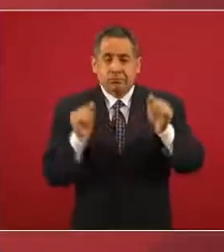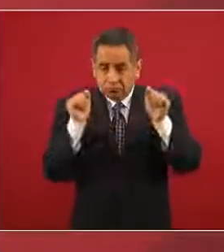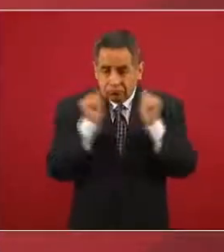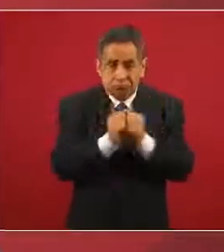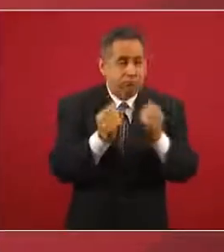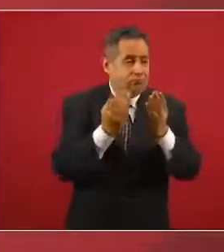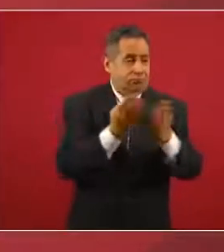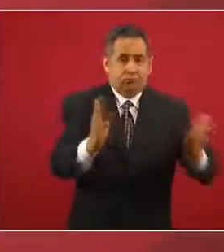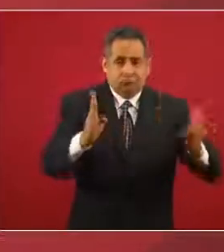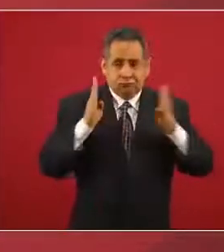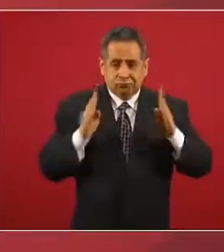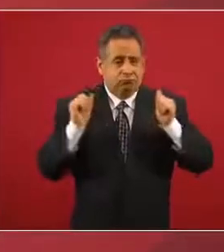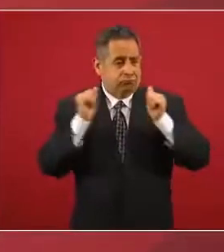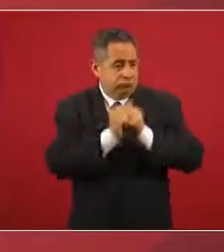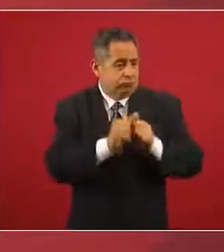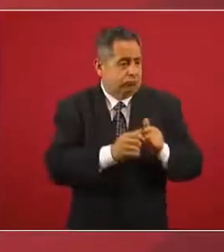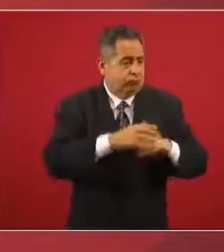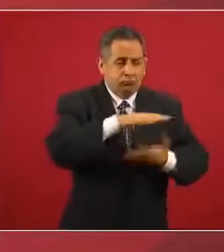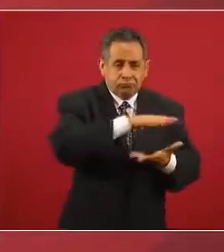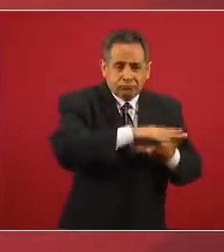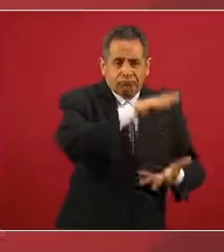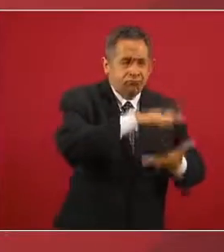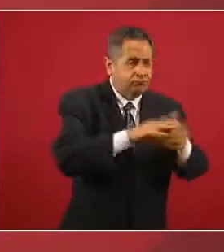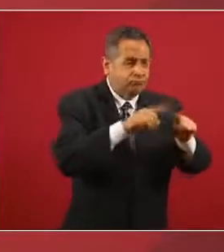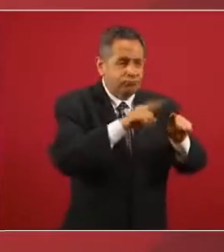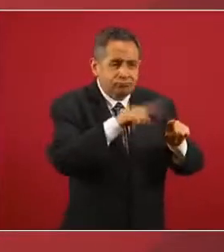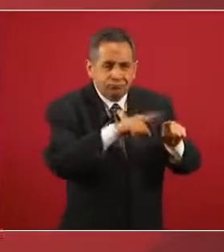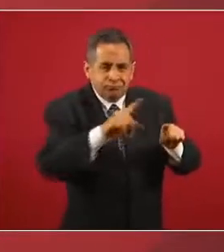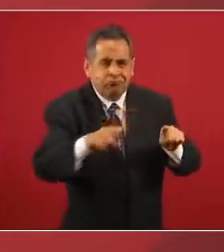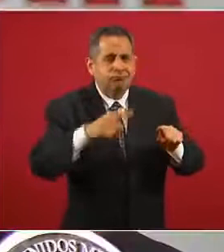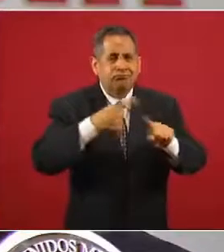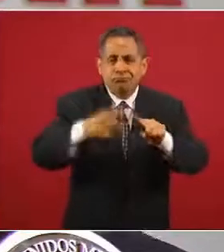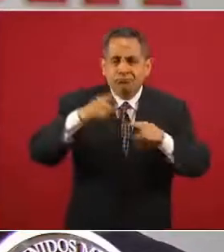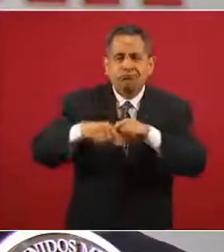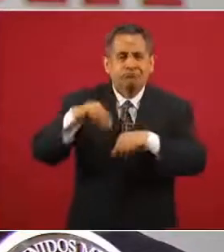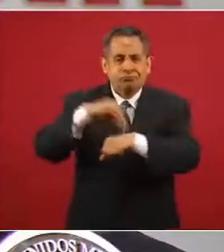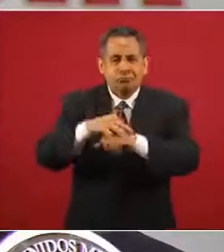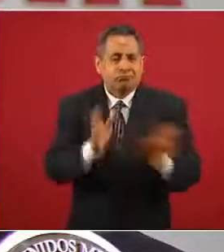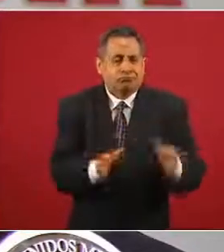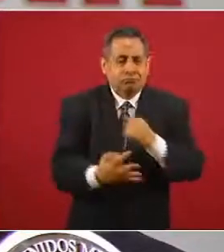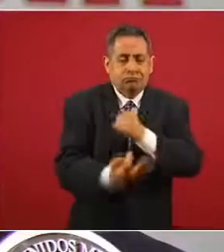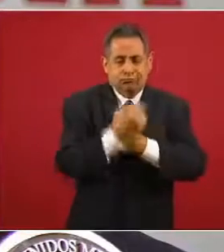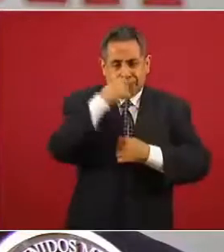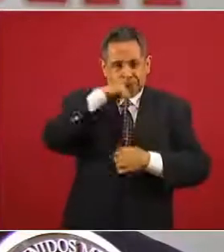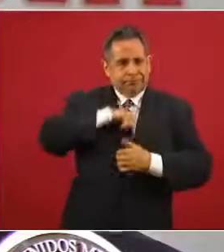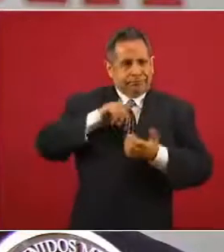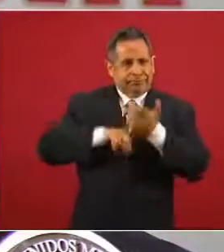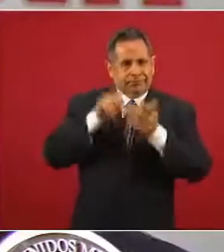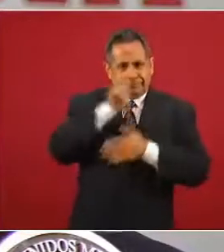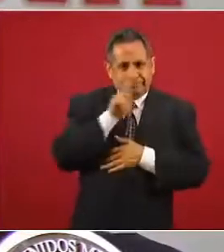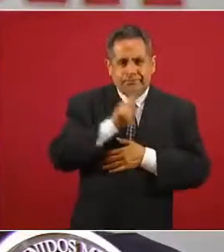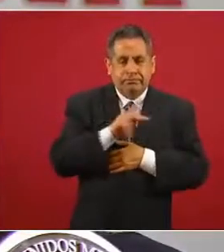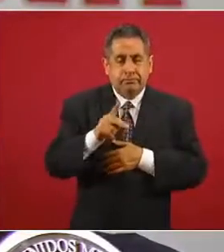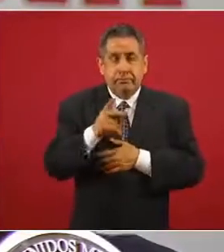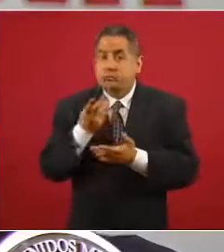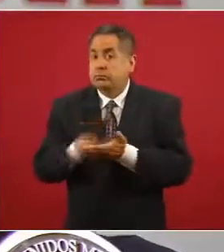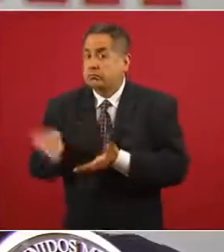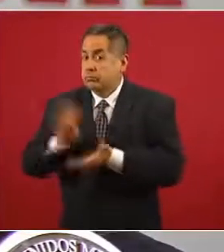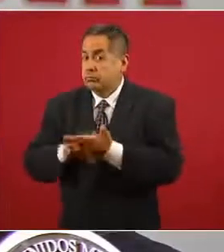que se compone de equipos médicos, de manera destacada los ventiladores mecánicos, que también se